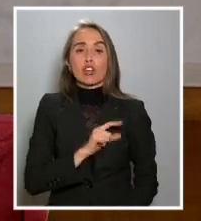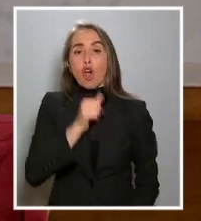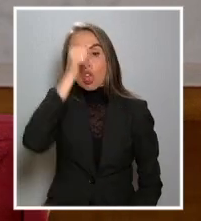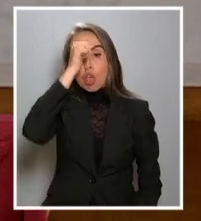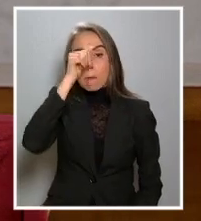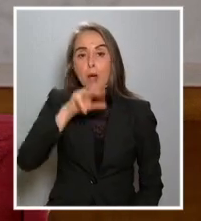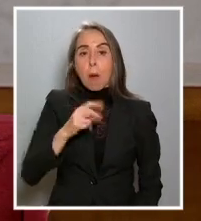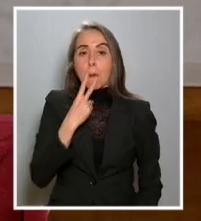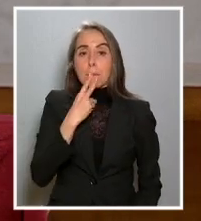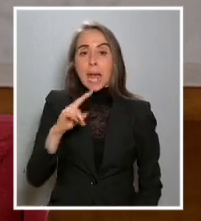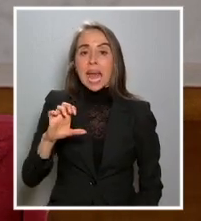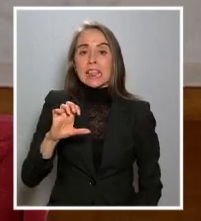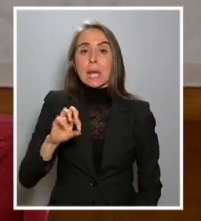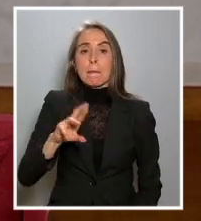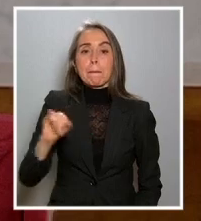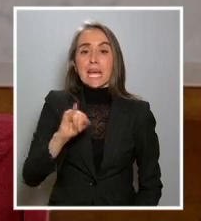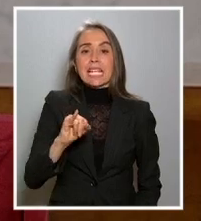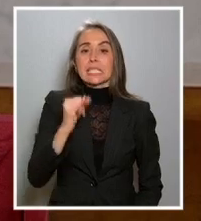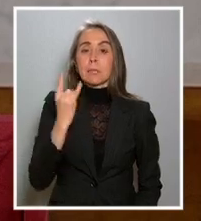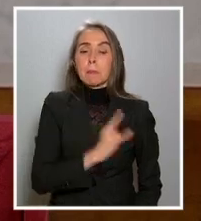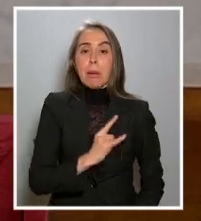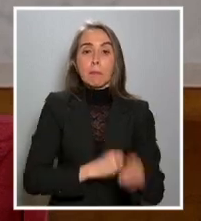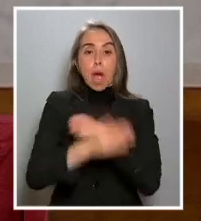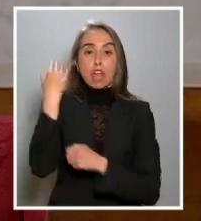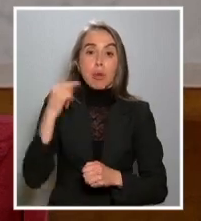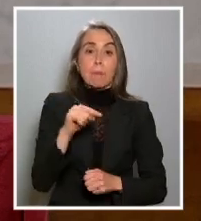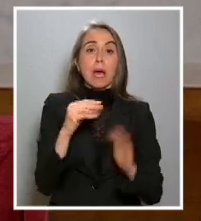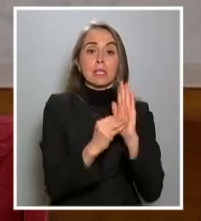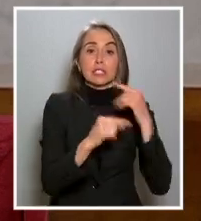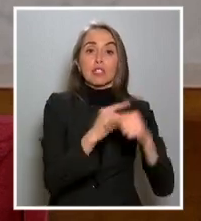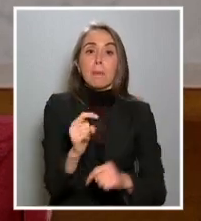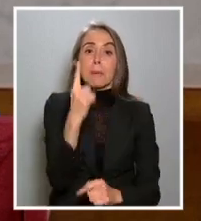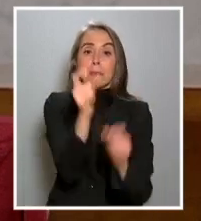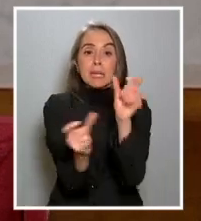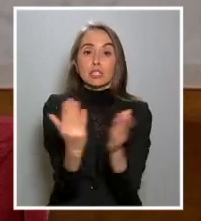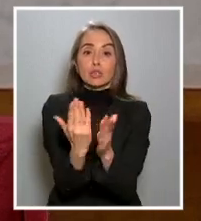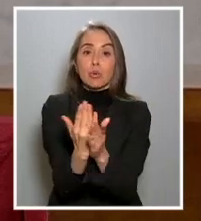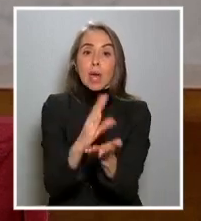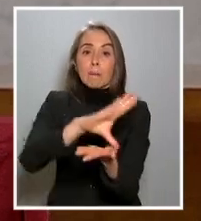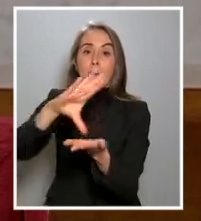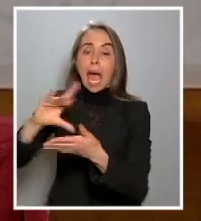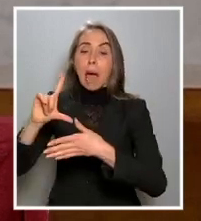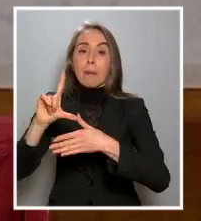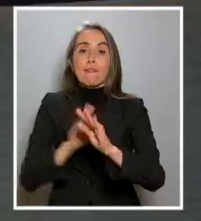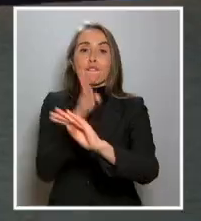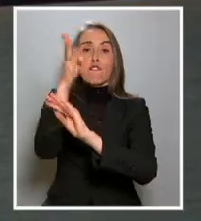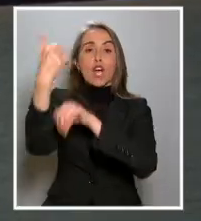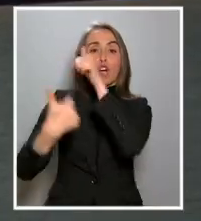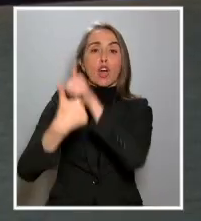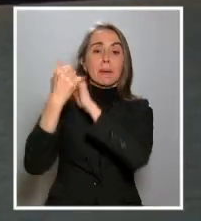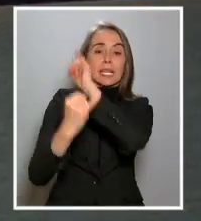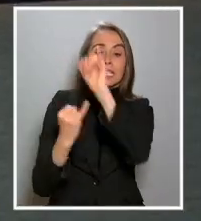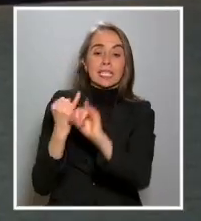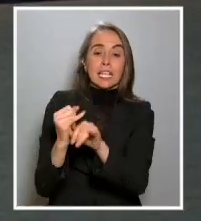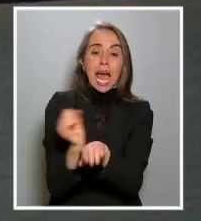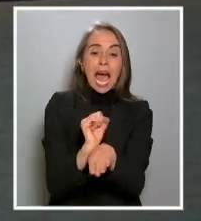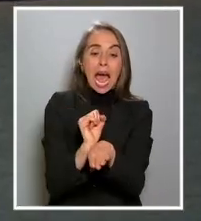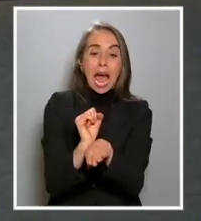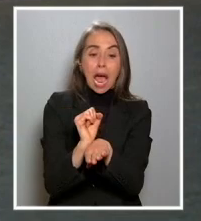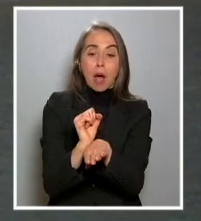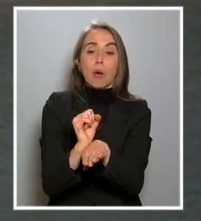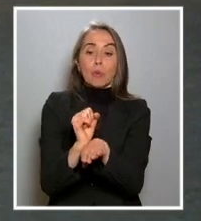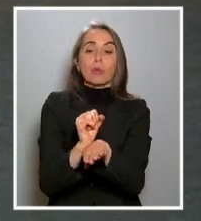de Maipú hicieron historia el año pasado al ser los primeros estudiantes de América Latina en participar en el torneo internacional de autos a